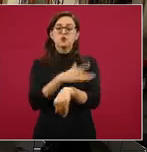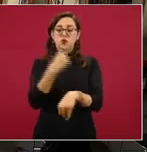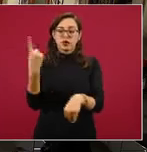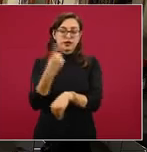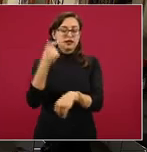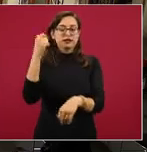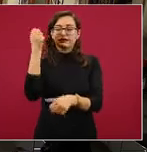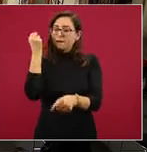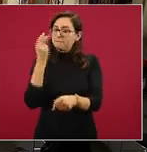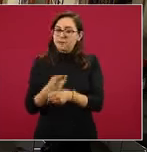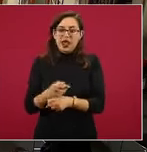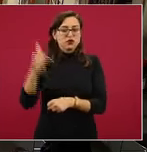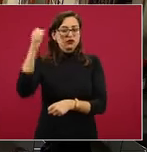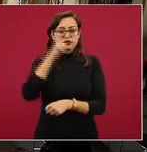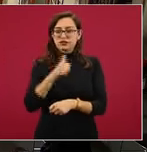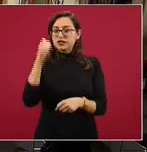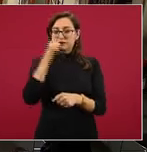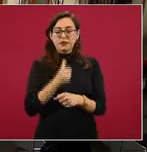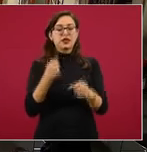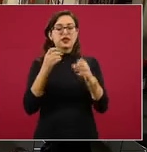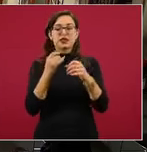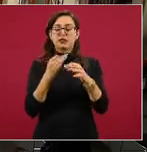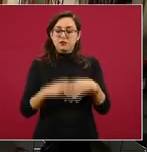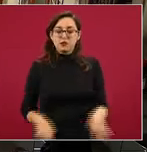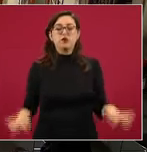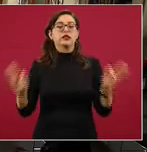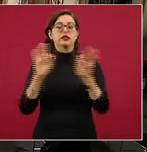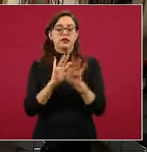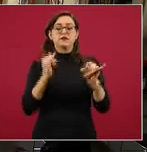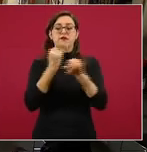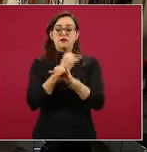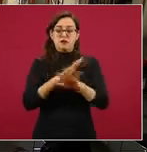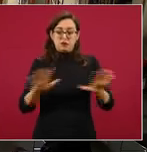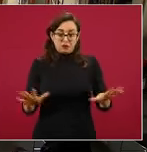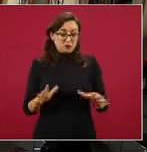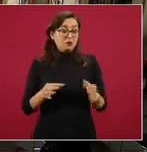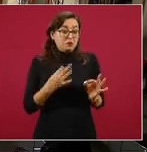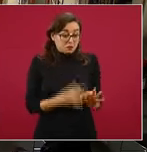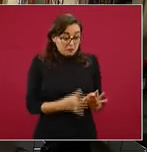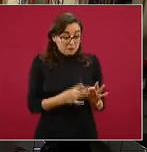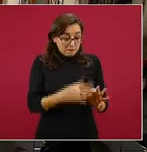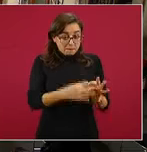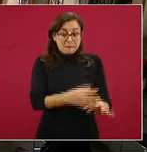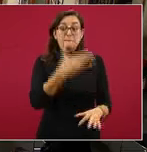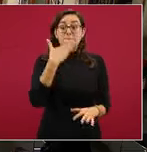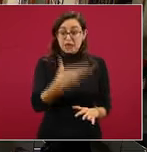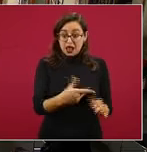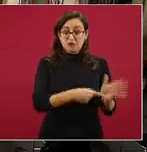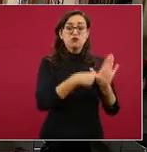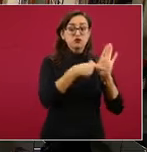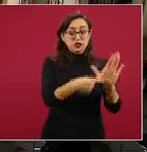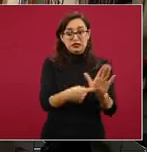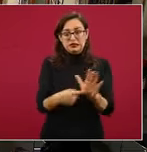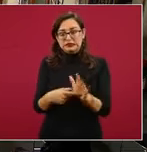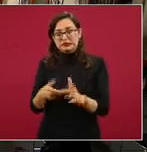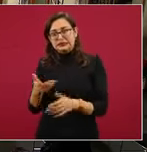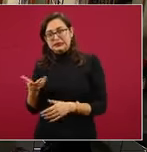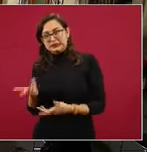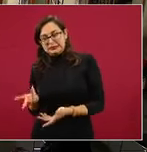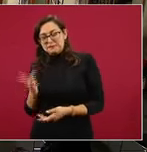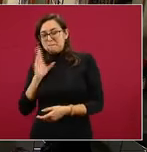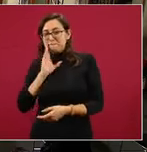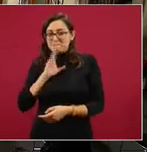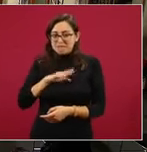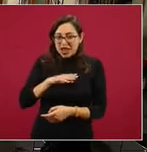lo ha comentado el doctor López-Gatell. Aquí, cuando las cosas van bien, se dicen que van bien. Cuando las cosas hay